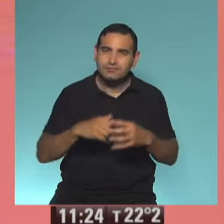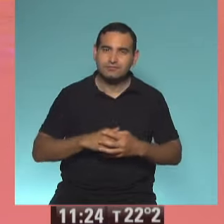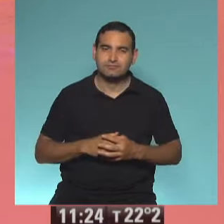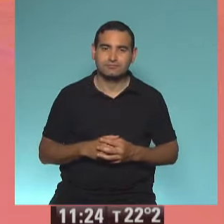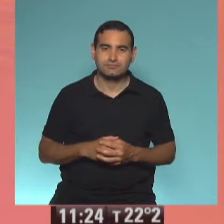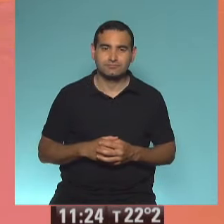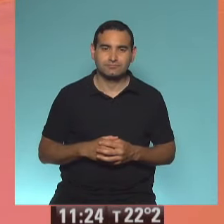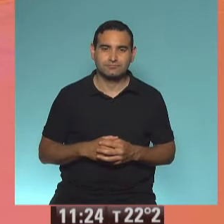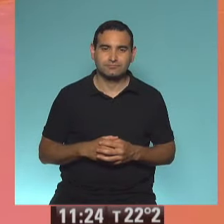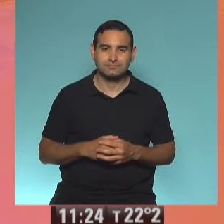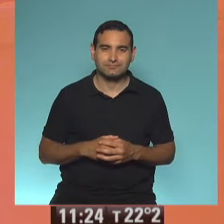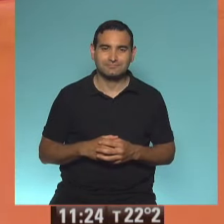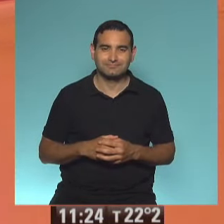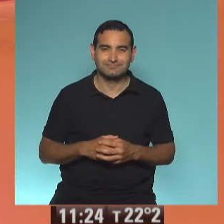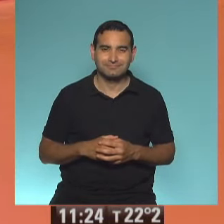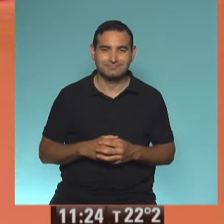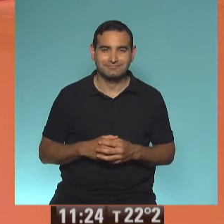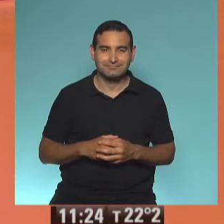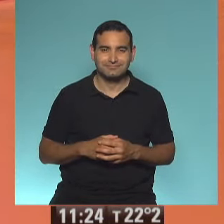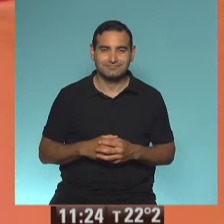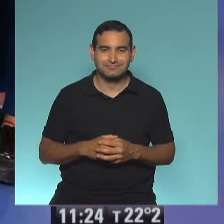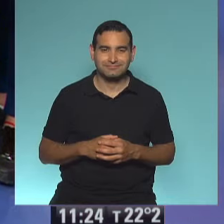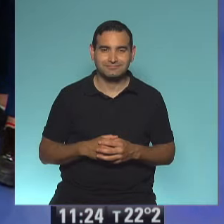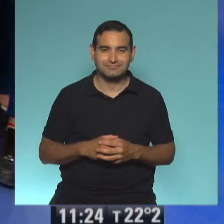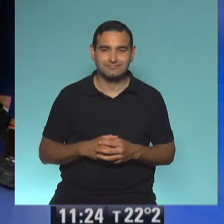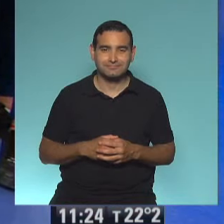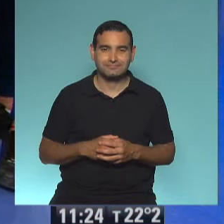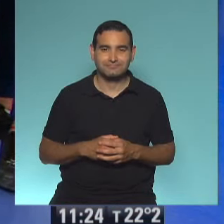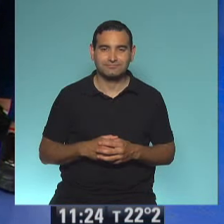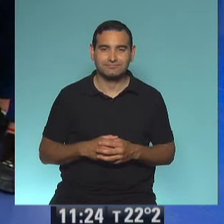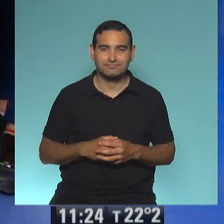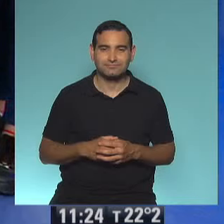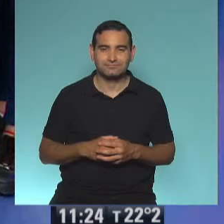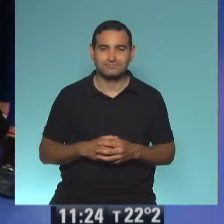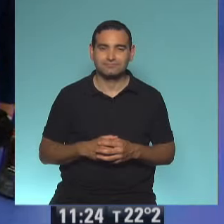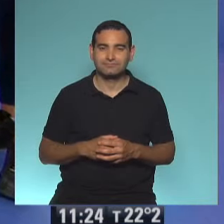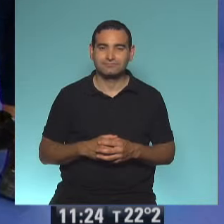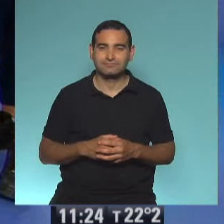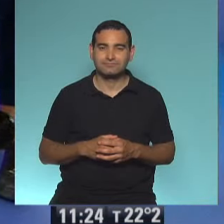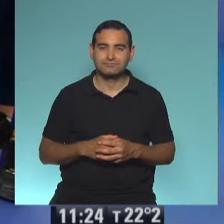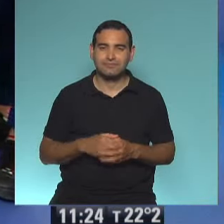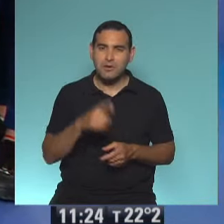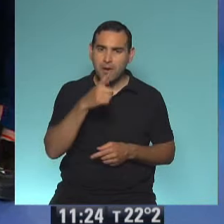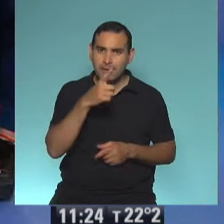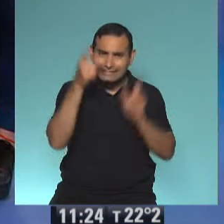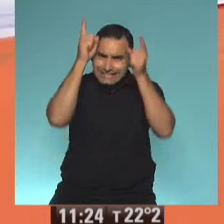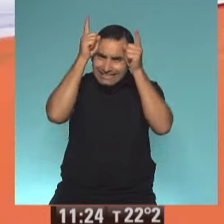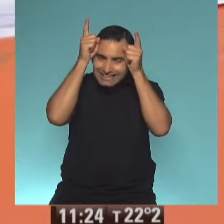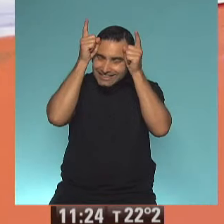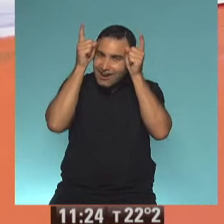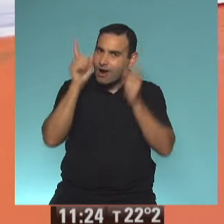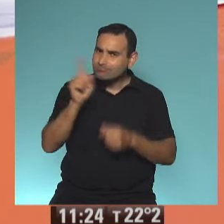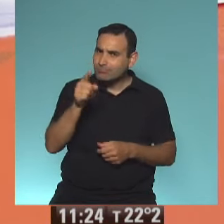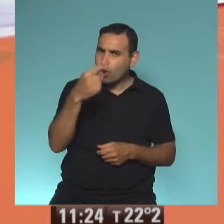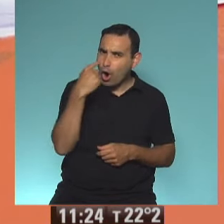Mirá cómo da vueltas por la hoja de mago. Y acá viene así y tiene dos que parecen antenitas, pero aparentemente